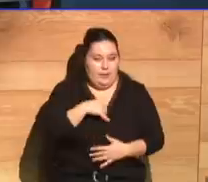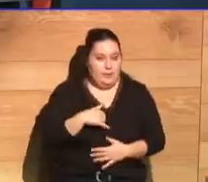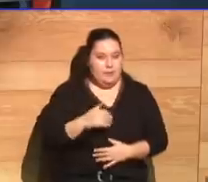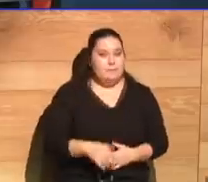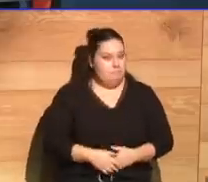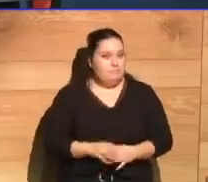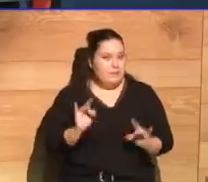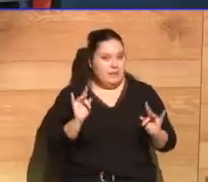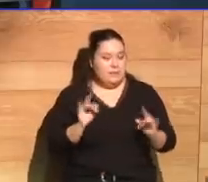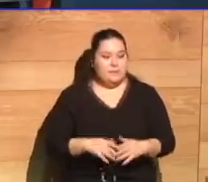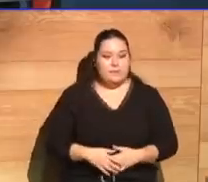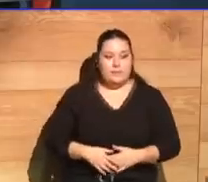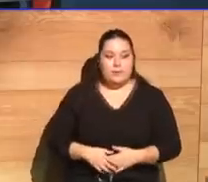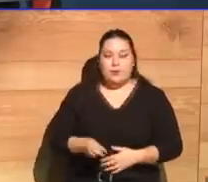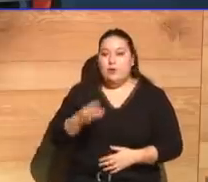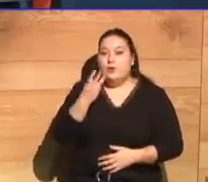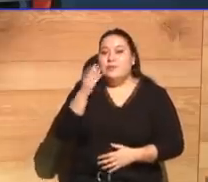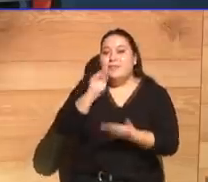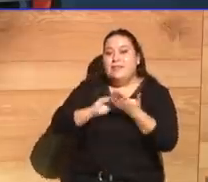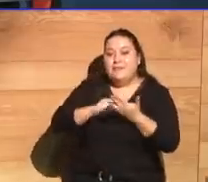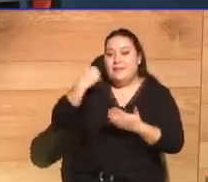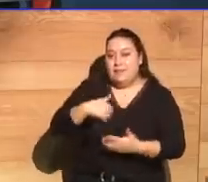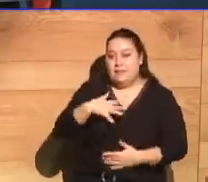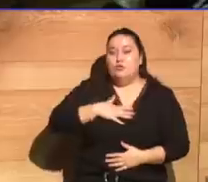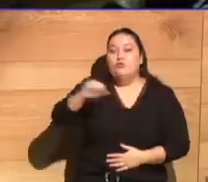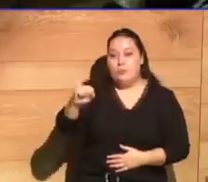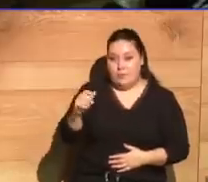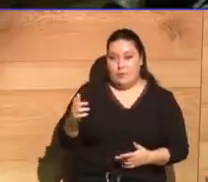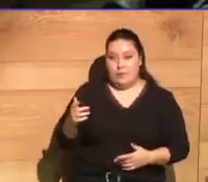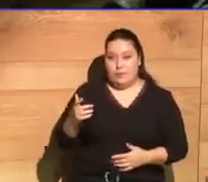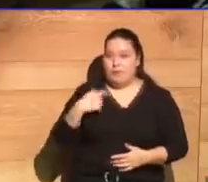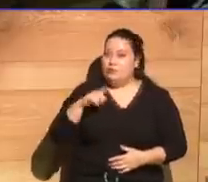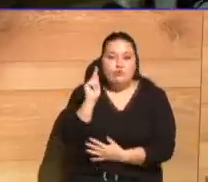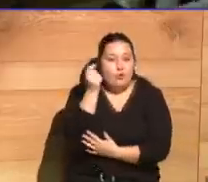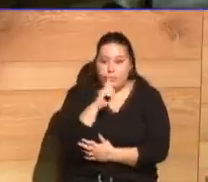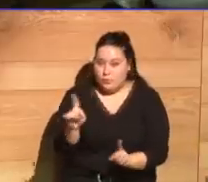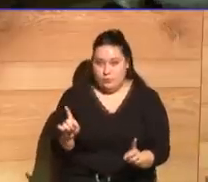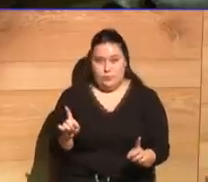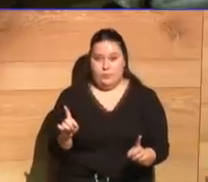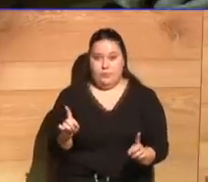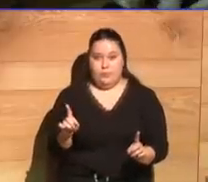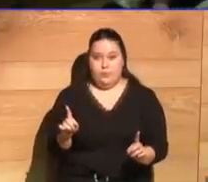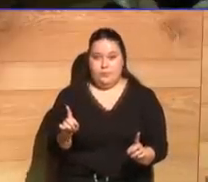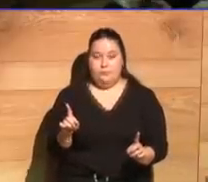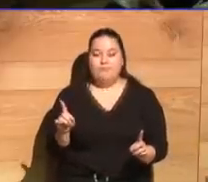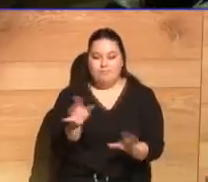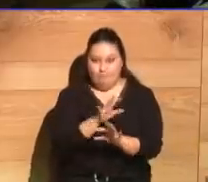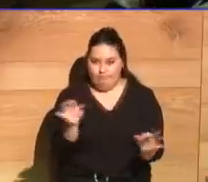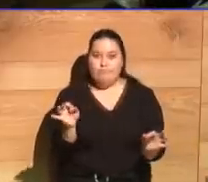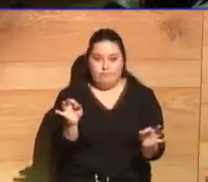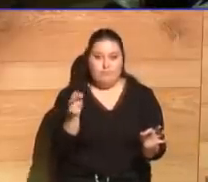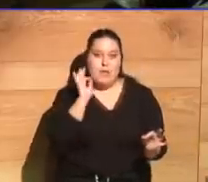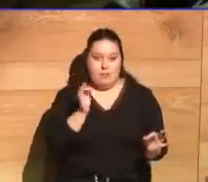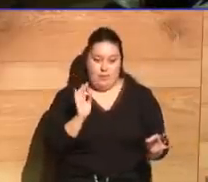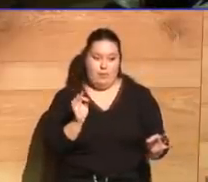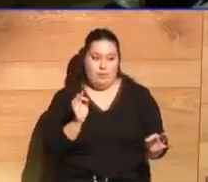Bueno, he presentado 3 veces Superman, ¿eh? Y no lo consigo. Efectivamente, todos hemos visto